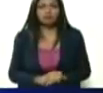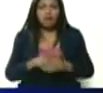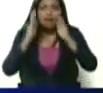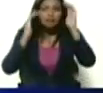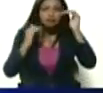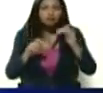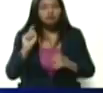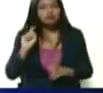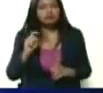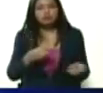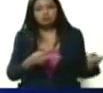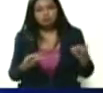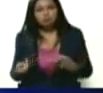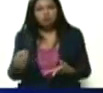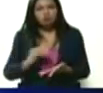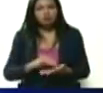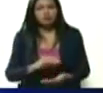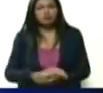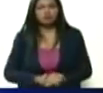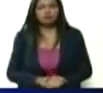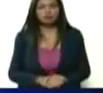atención,